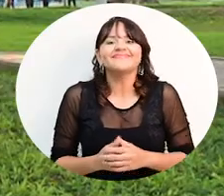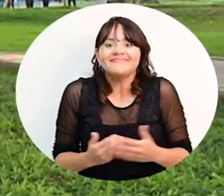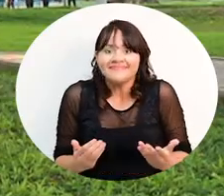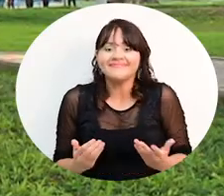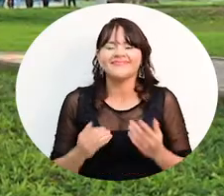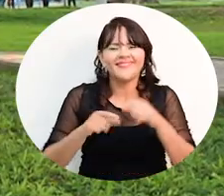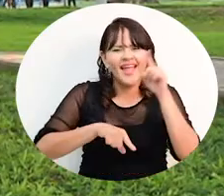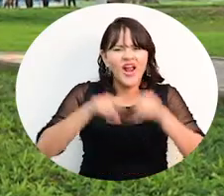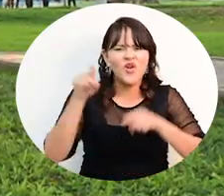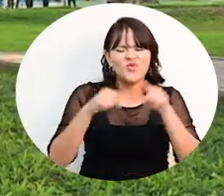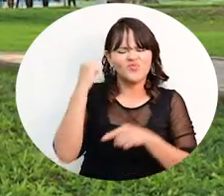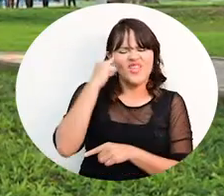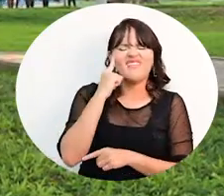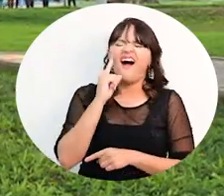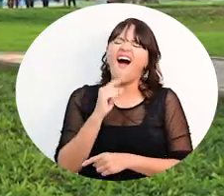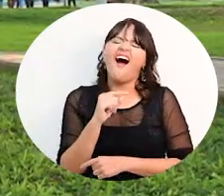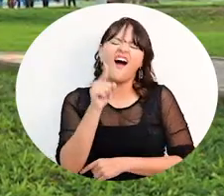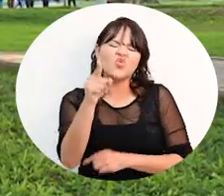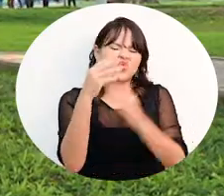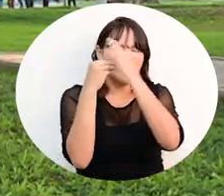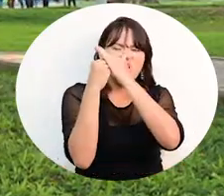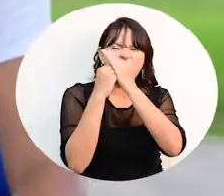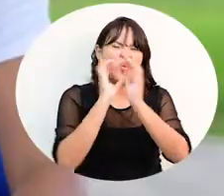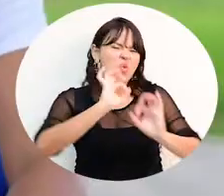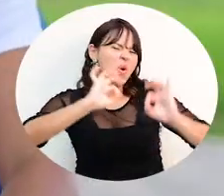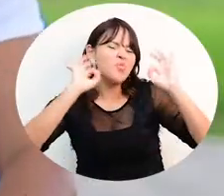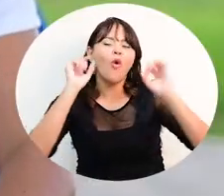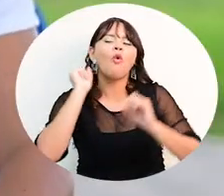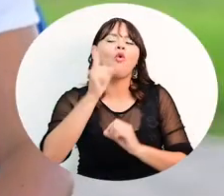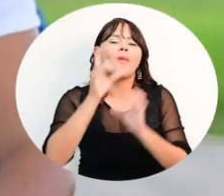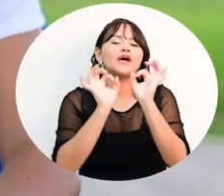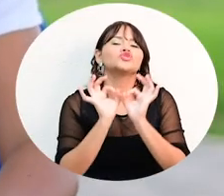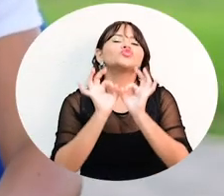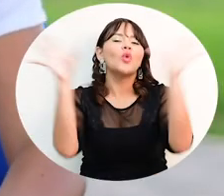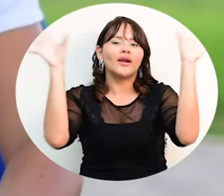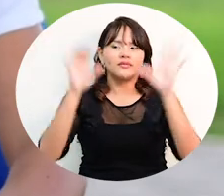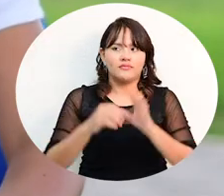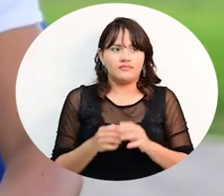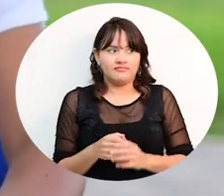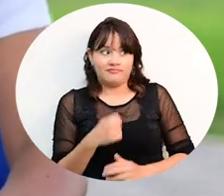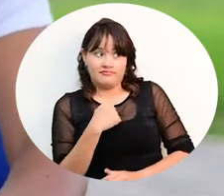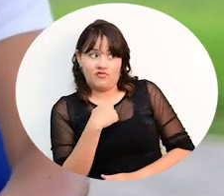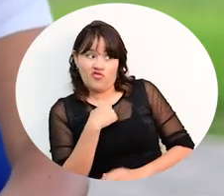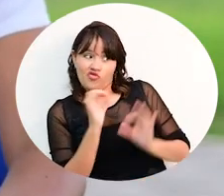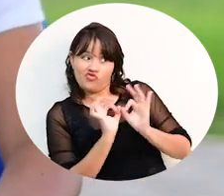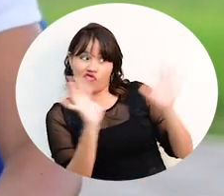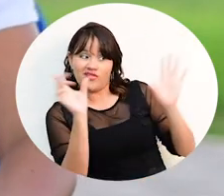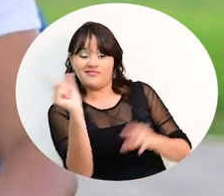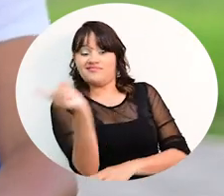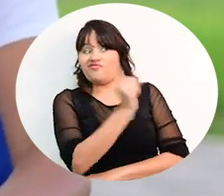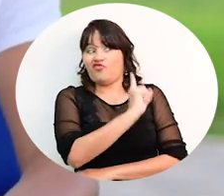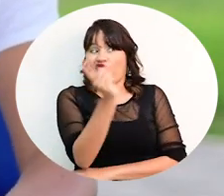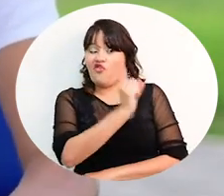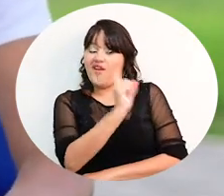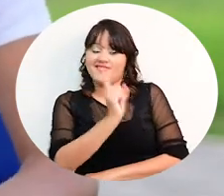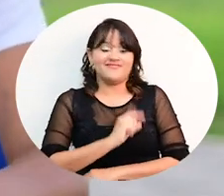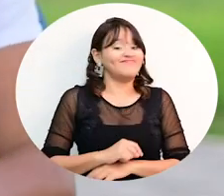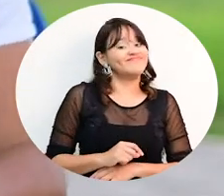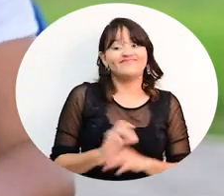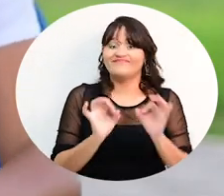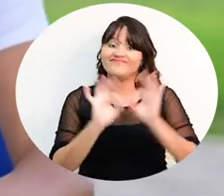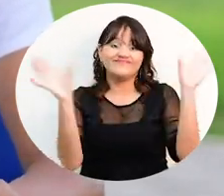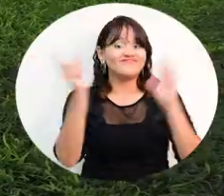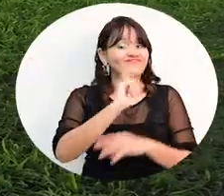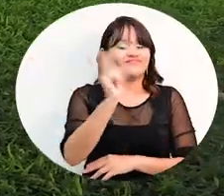sale con el cuento de que, ¡ay, no, pero qué suerte! No. Se preparan para eso. La suerte es un asunto de azar. Esto